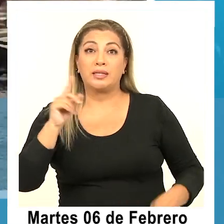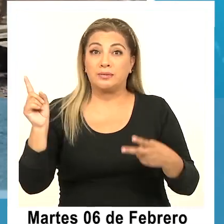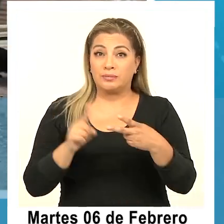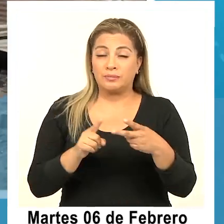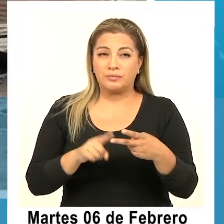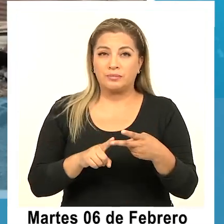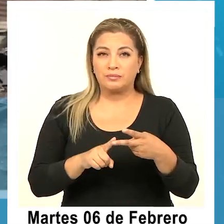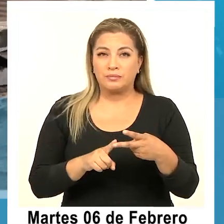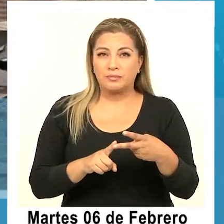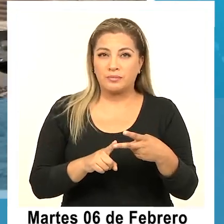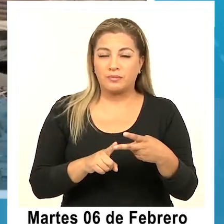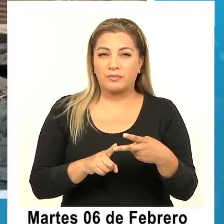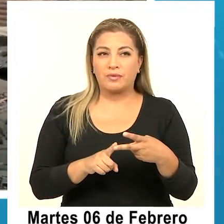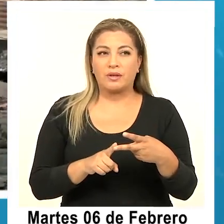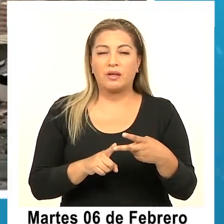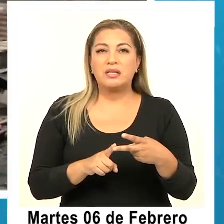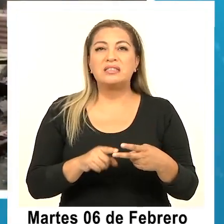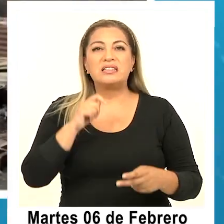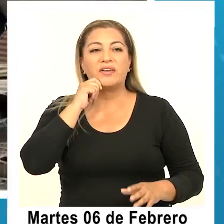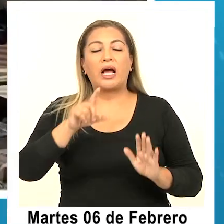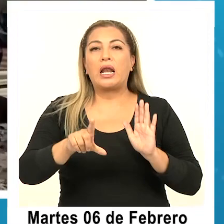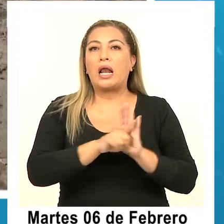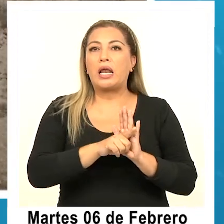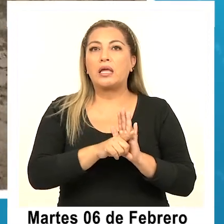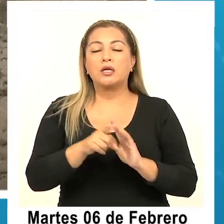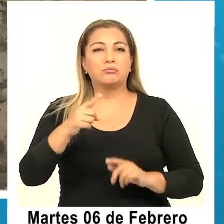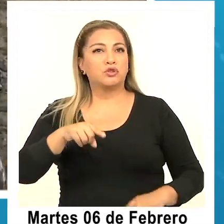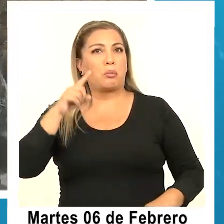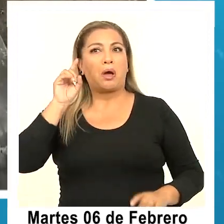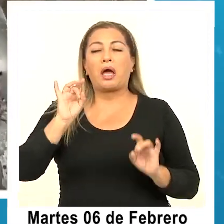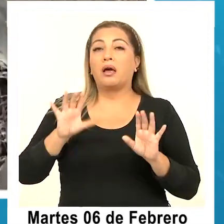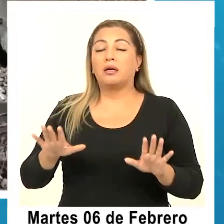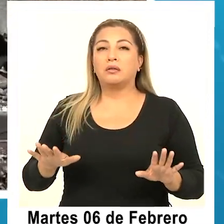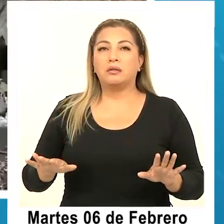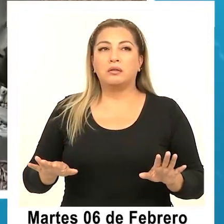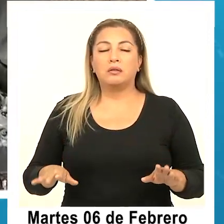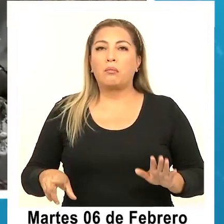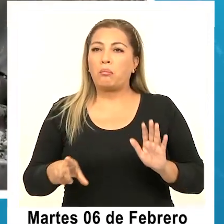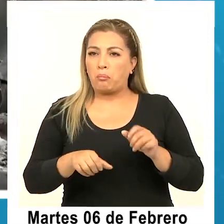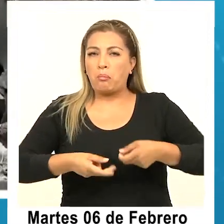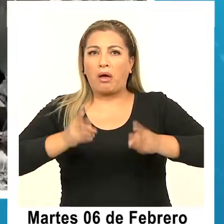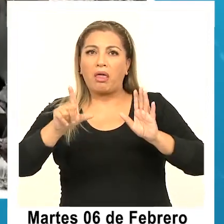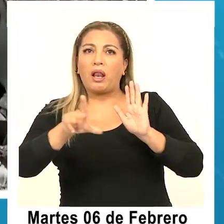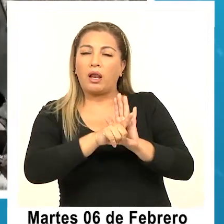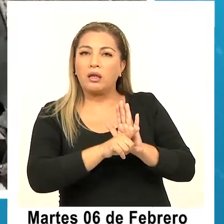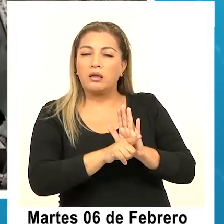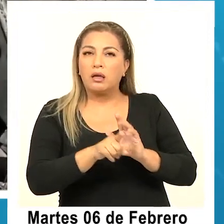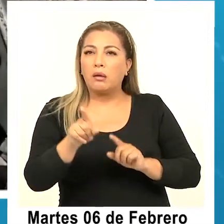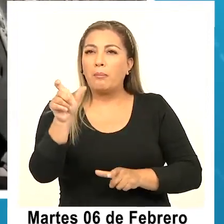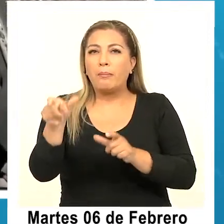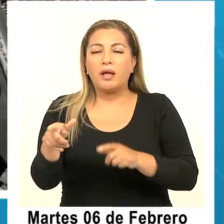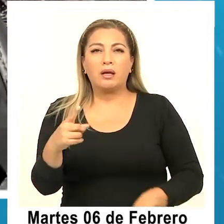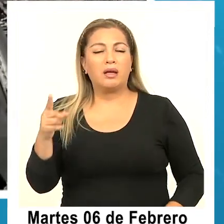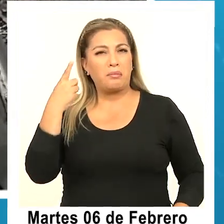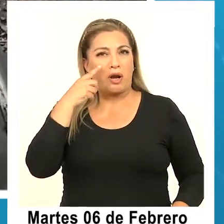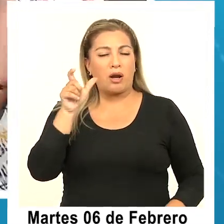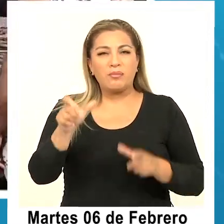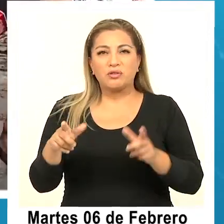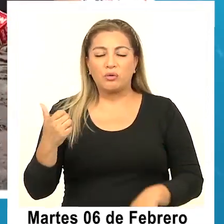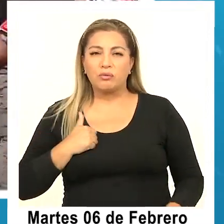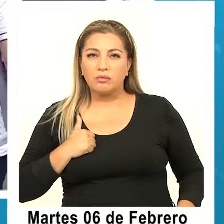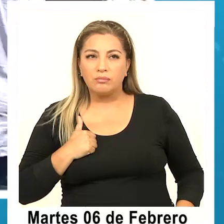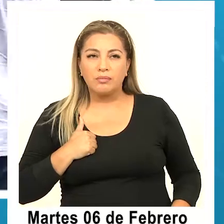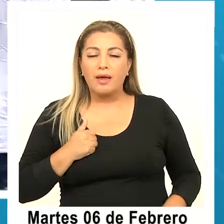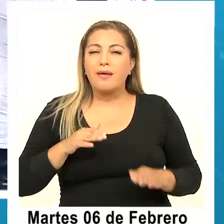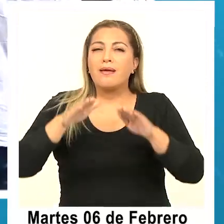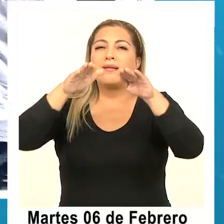no hay que darle virtud mágica a la ley. Pueden Ajá. legislar, pero si no se dan los medios para que esa ley se haga efectiva, ¿de qué Ujú. sirve legislar? Y acá